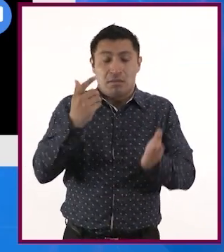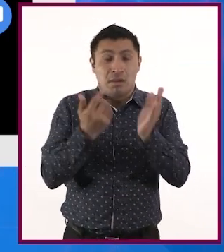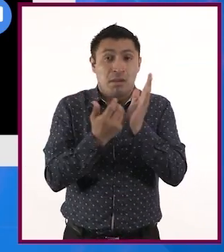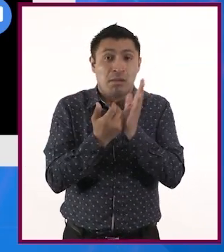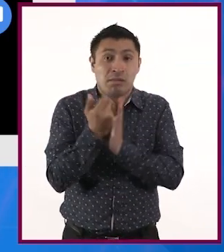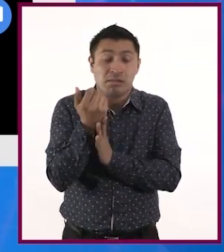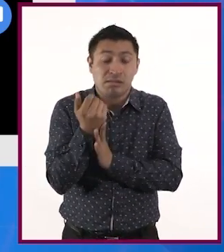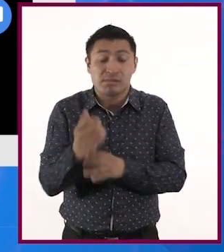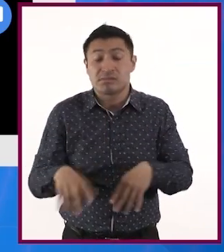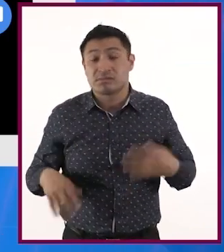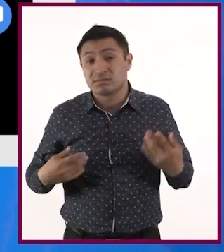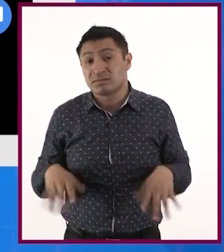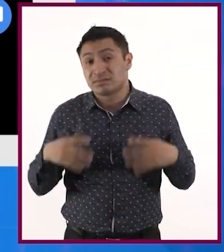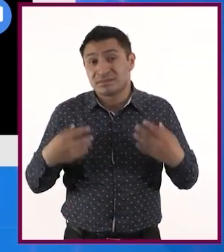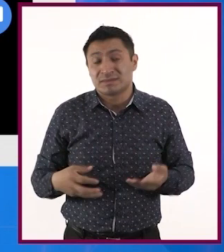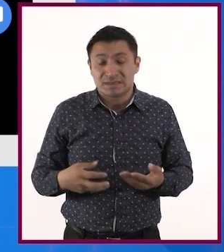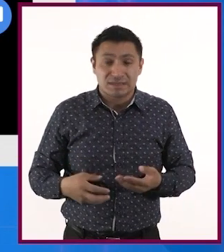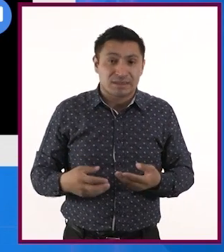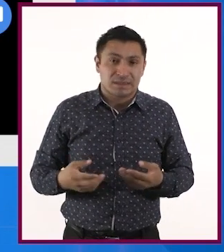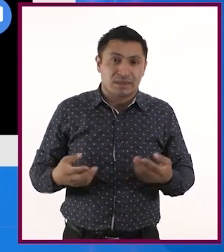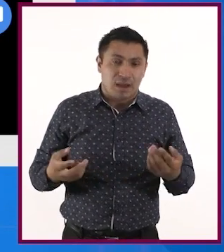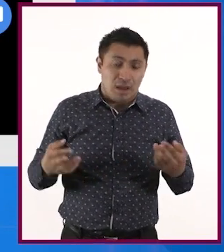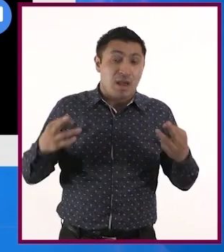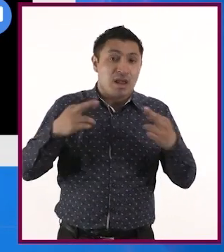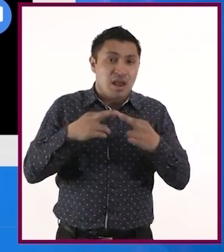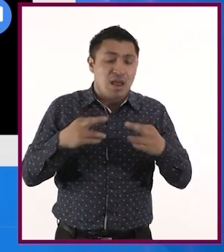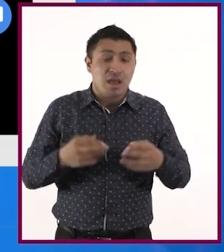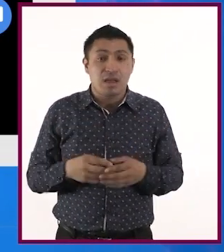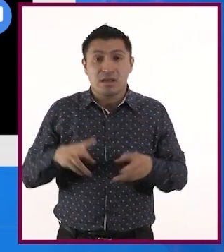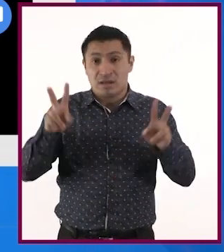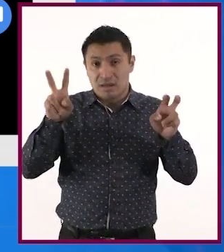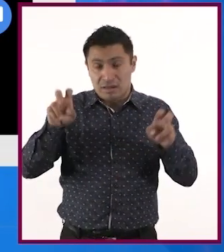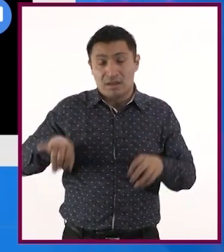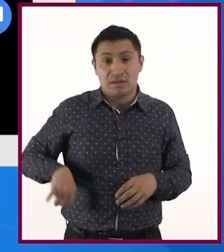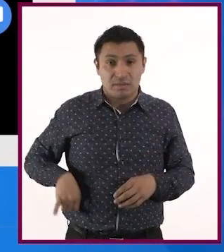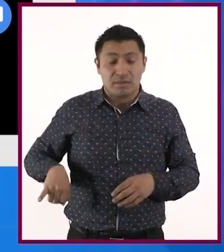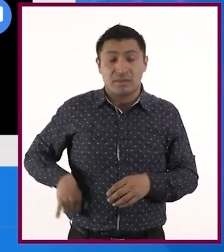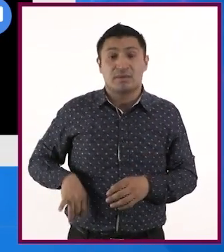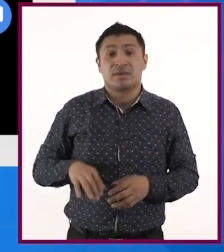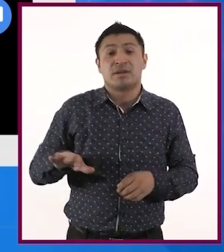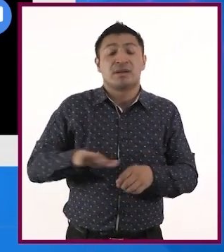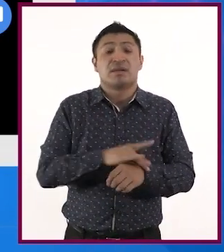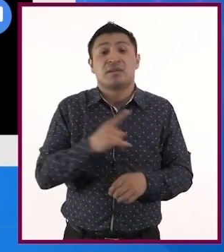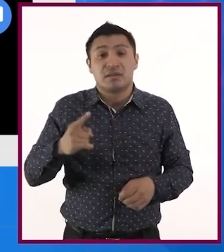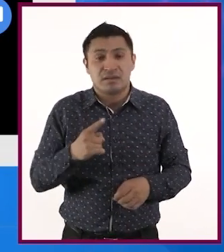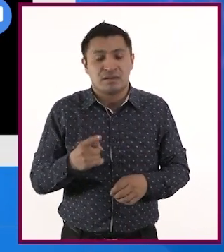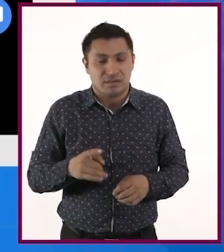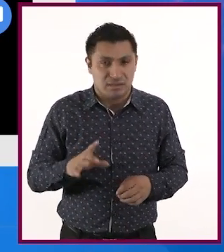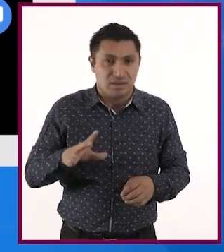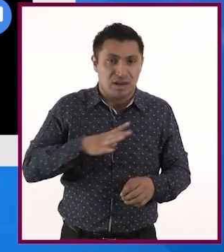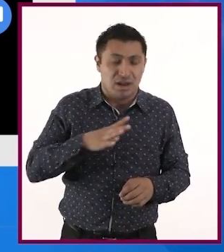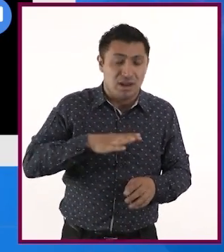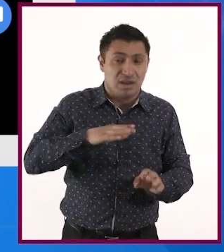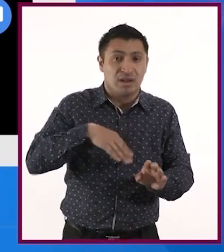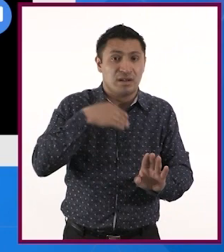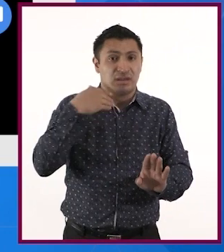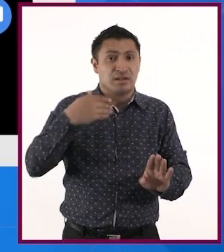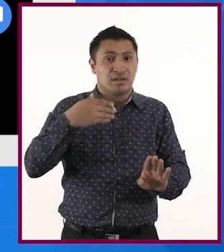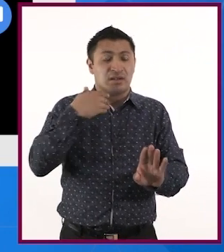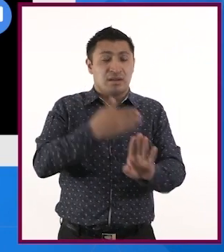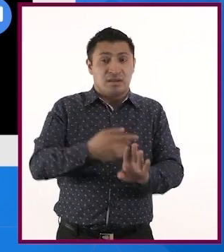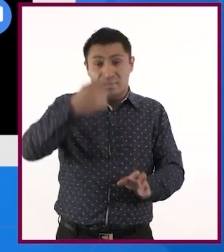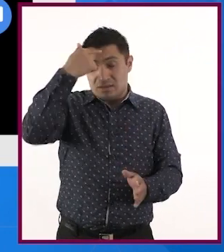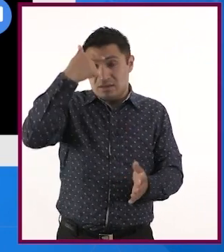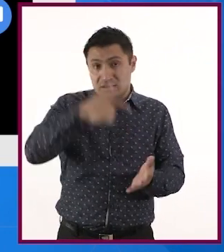extraordinario del hecho religioso. Y eso es algo bien interesante porque no nada más afecta a los creyentes, sino también a